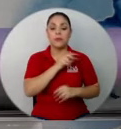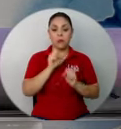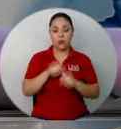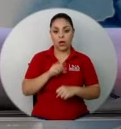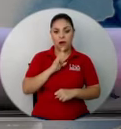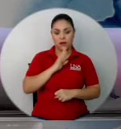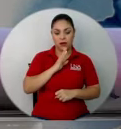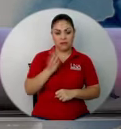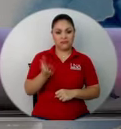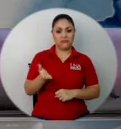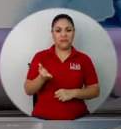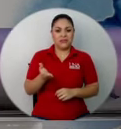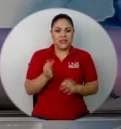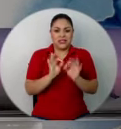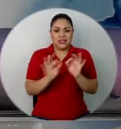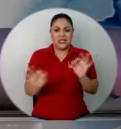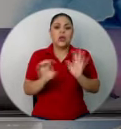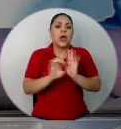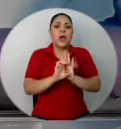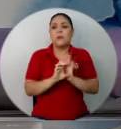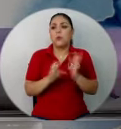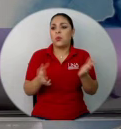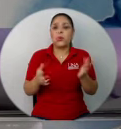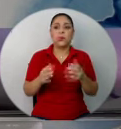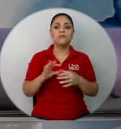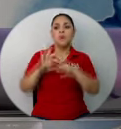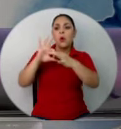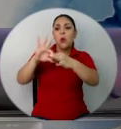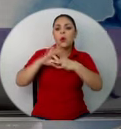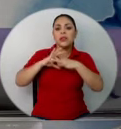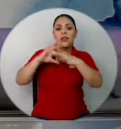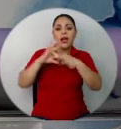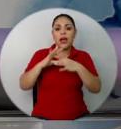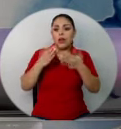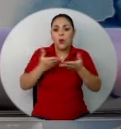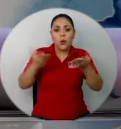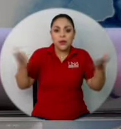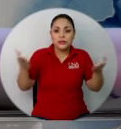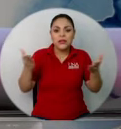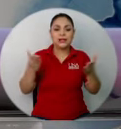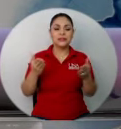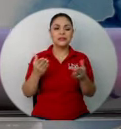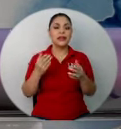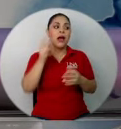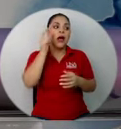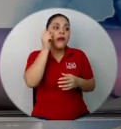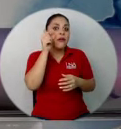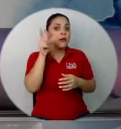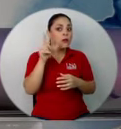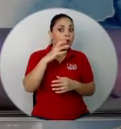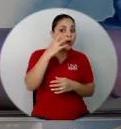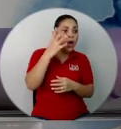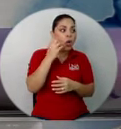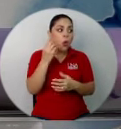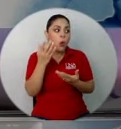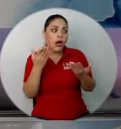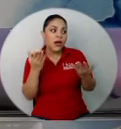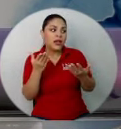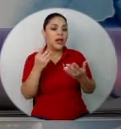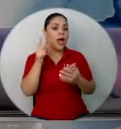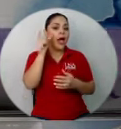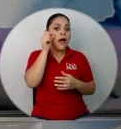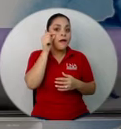un planteamiento desde algo tan sencillo como coordinar cuestiones del trabajo o coordinar unas vacaciones